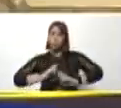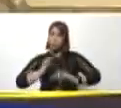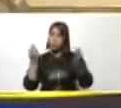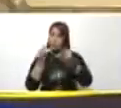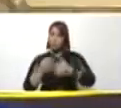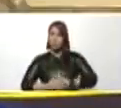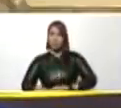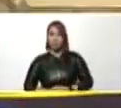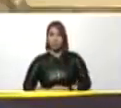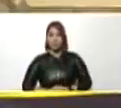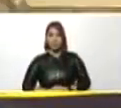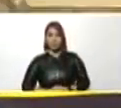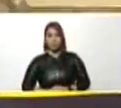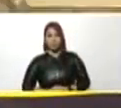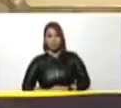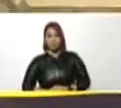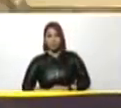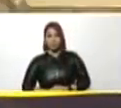hace.